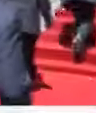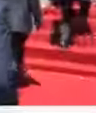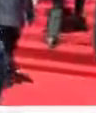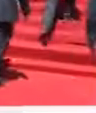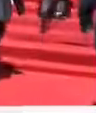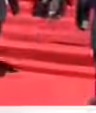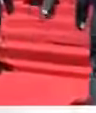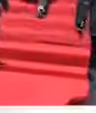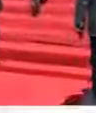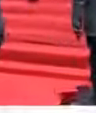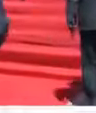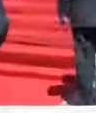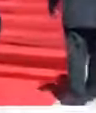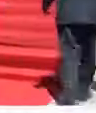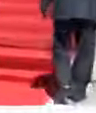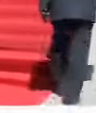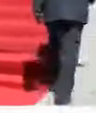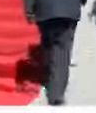bien